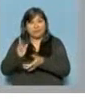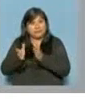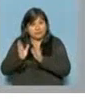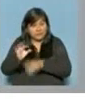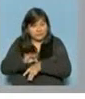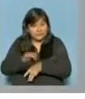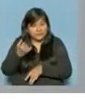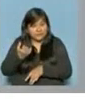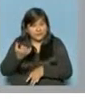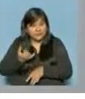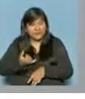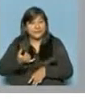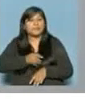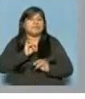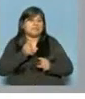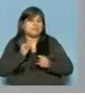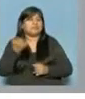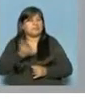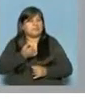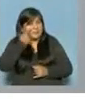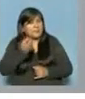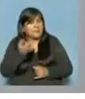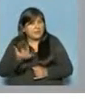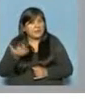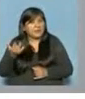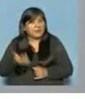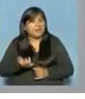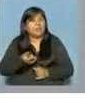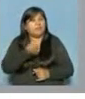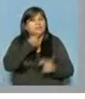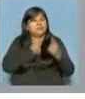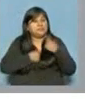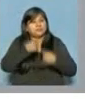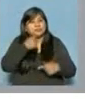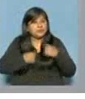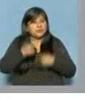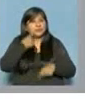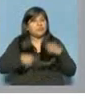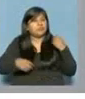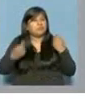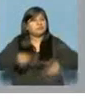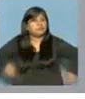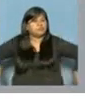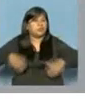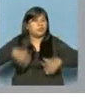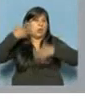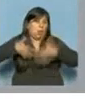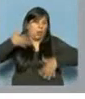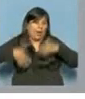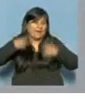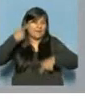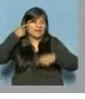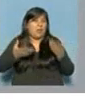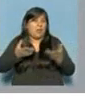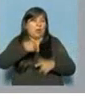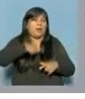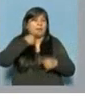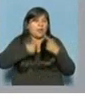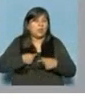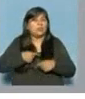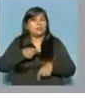Sí, lo que noté fue como unas preguntas urgentes con respecto a atención en traumatología,